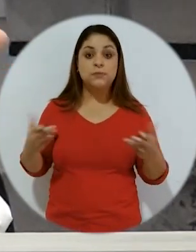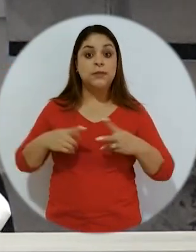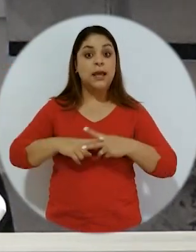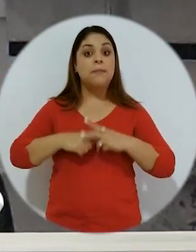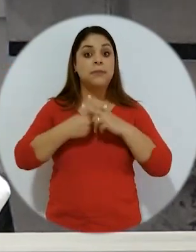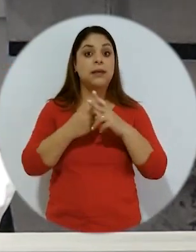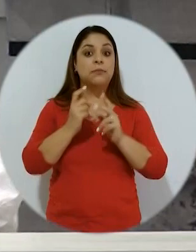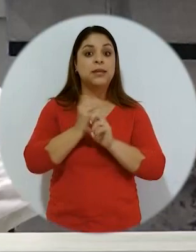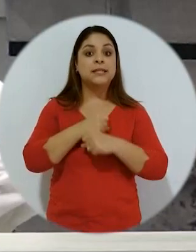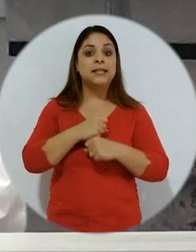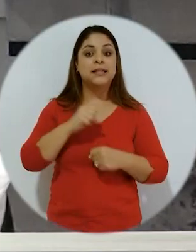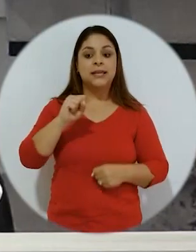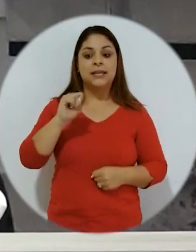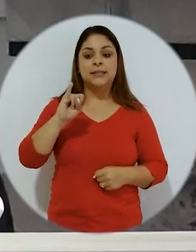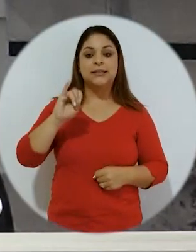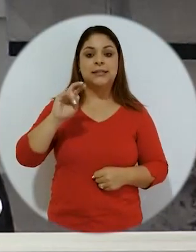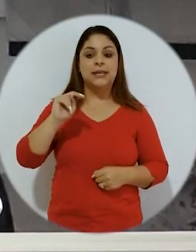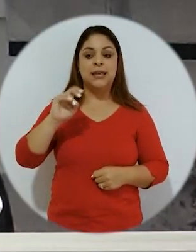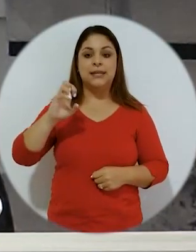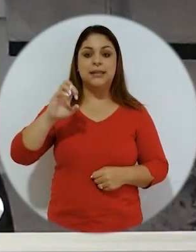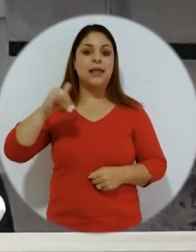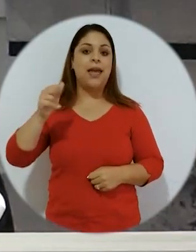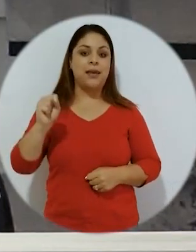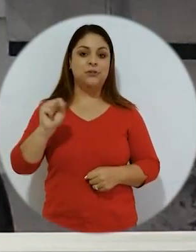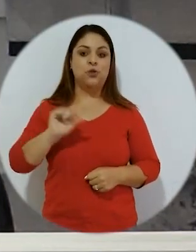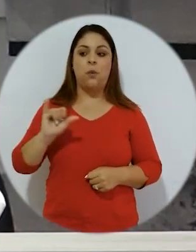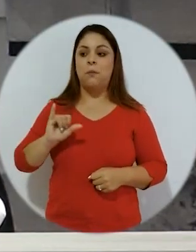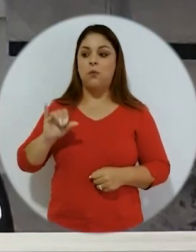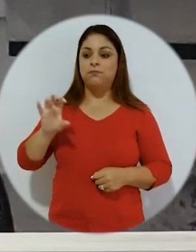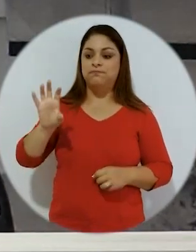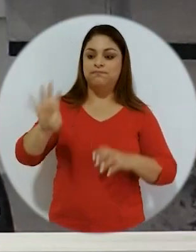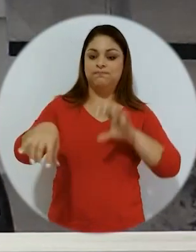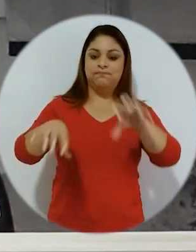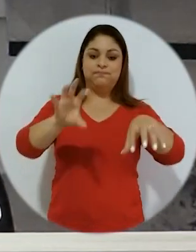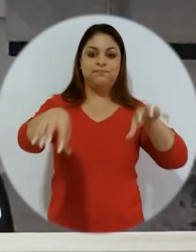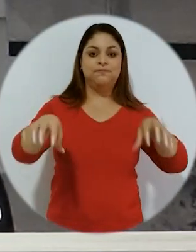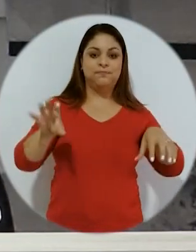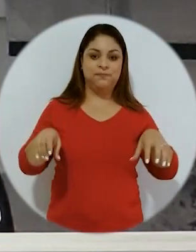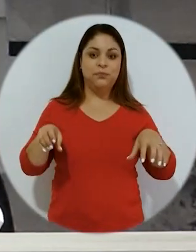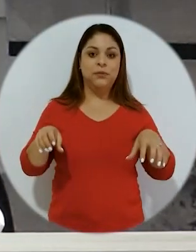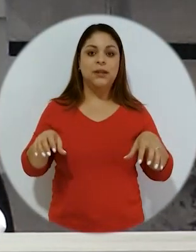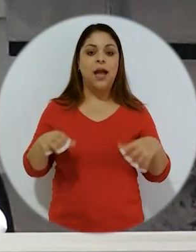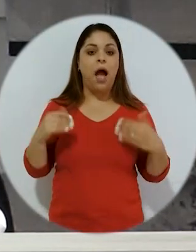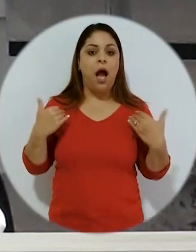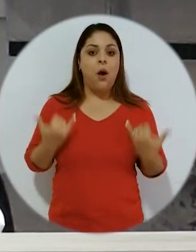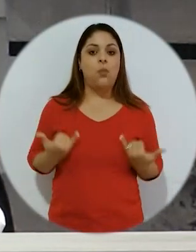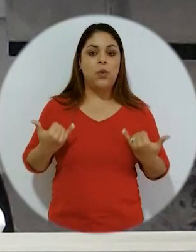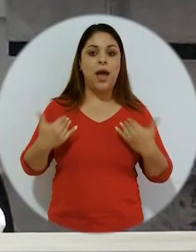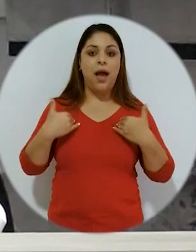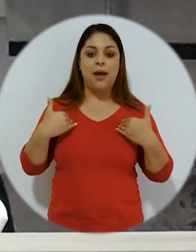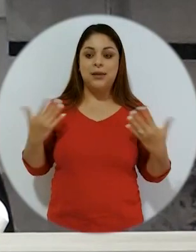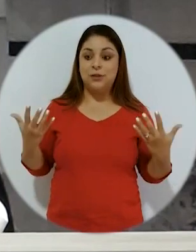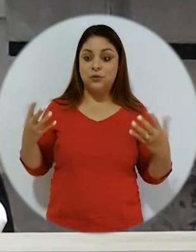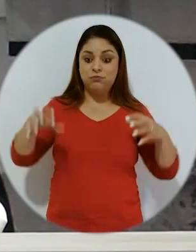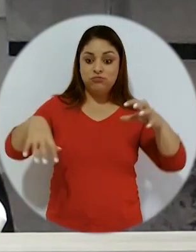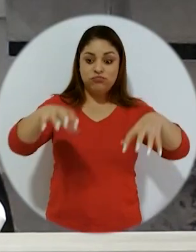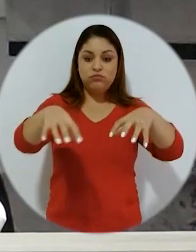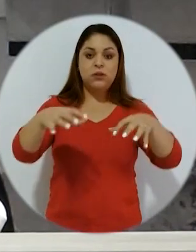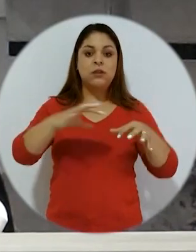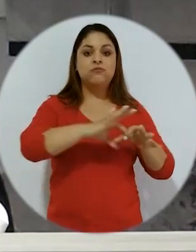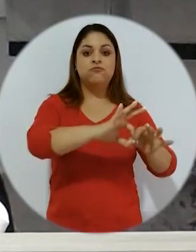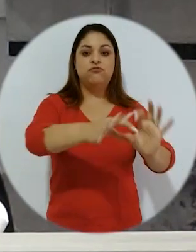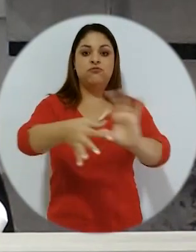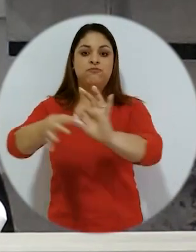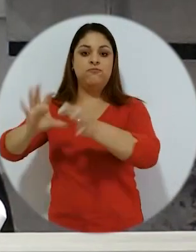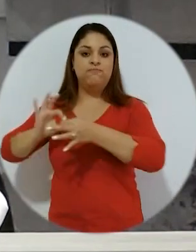insumos. Hemos empezado a hacer sinergias porque dentro de la misma universidad tienen que aparecer sinergias. Entonces en este momento estamos articulando